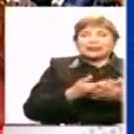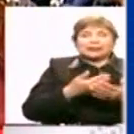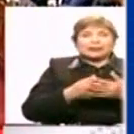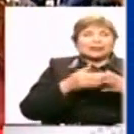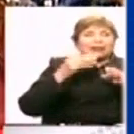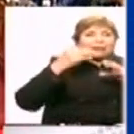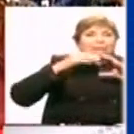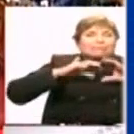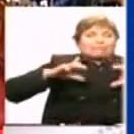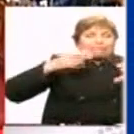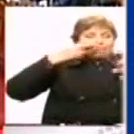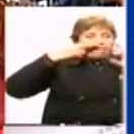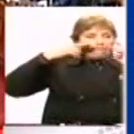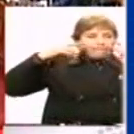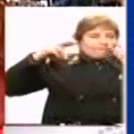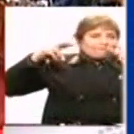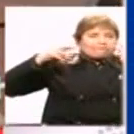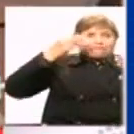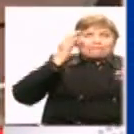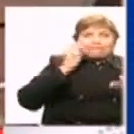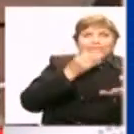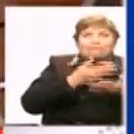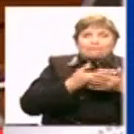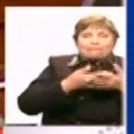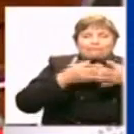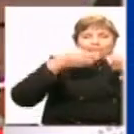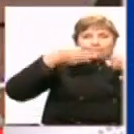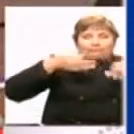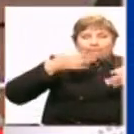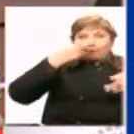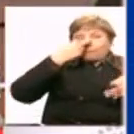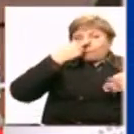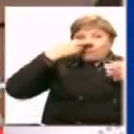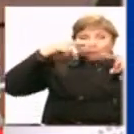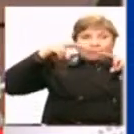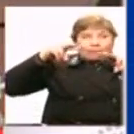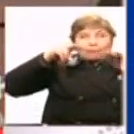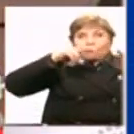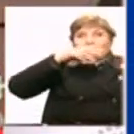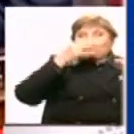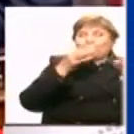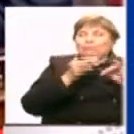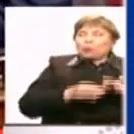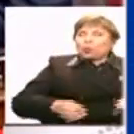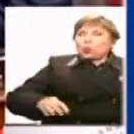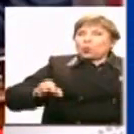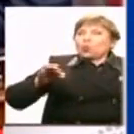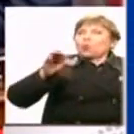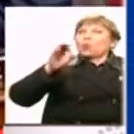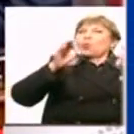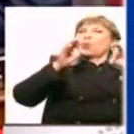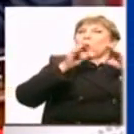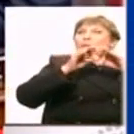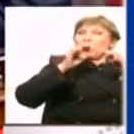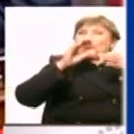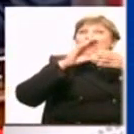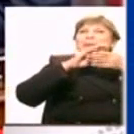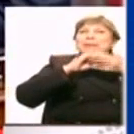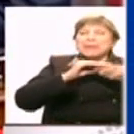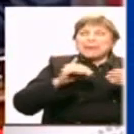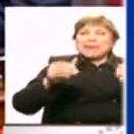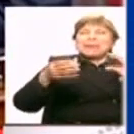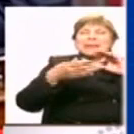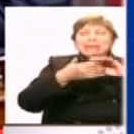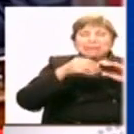Entonces, ese tipo de situaciones sí pueden de causarnos preocupación, porque estamos hartos, Nicolás, estamos